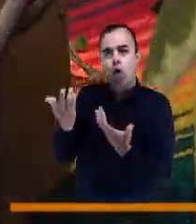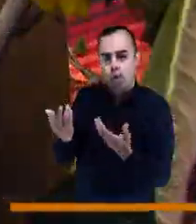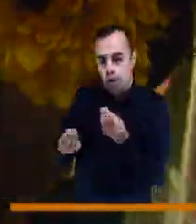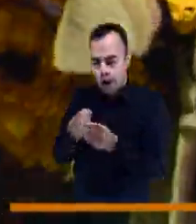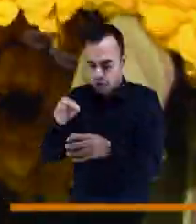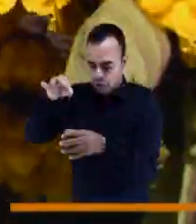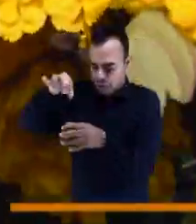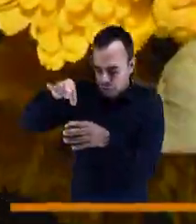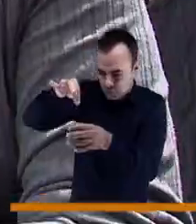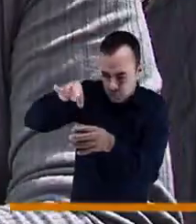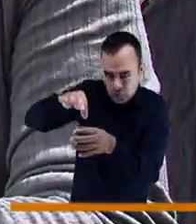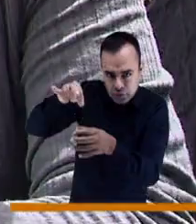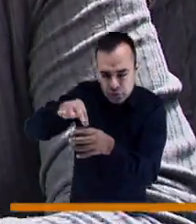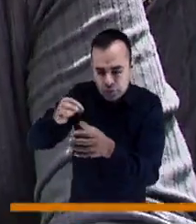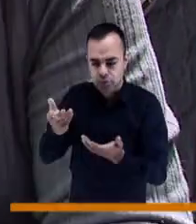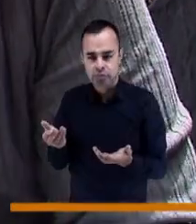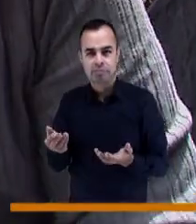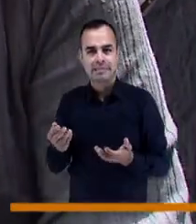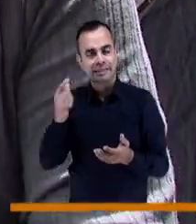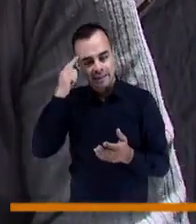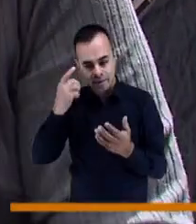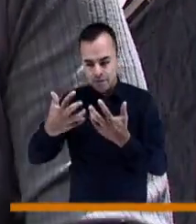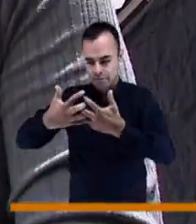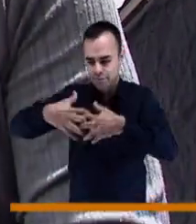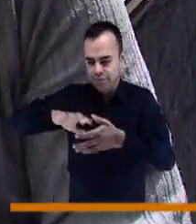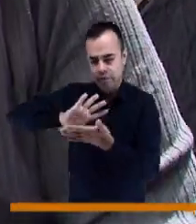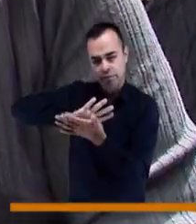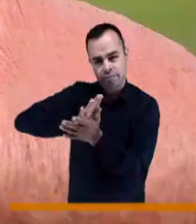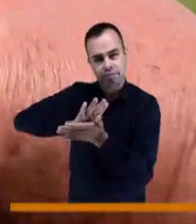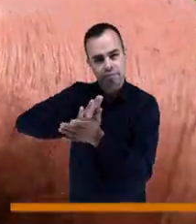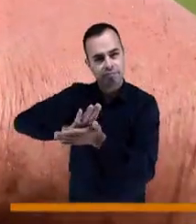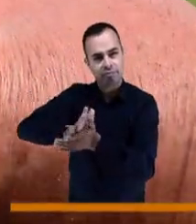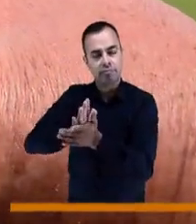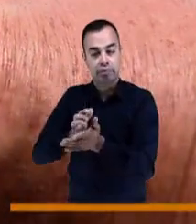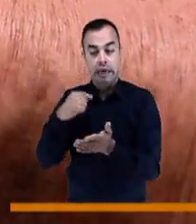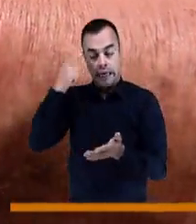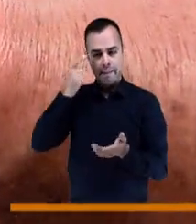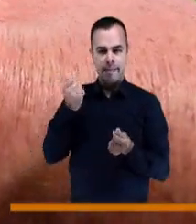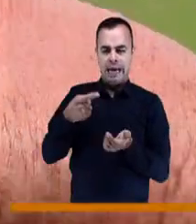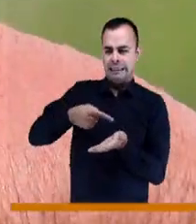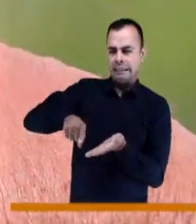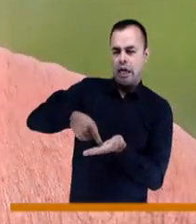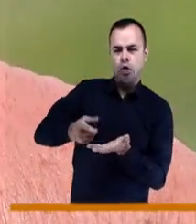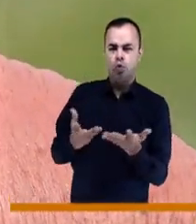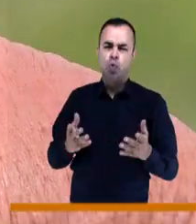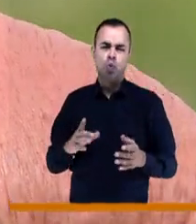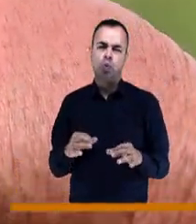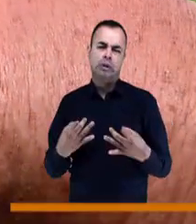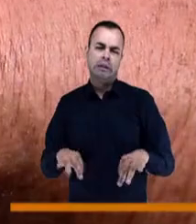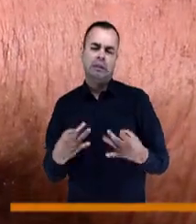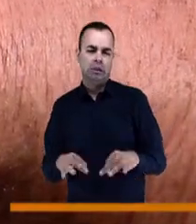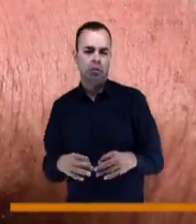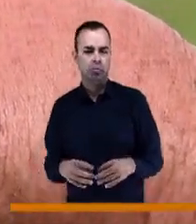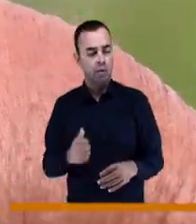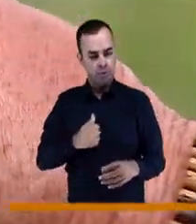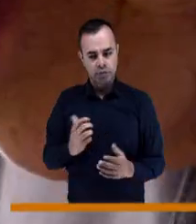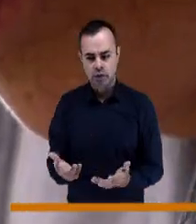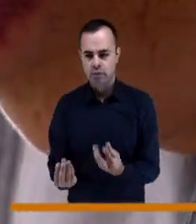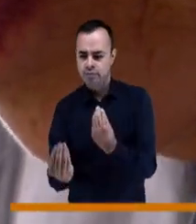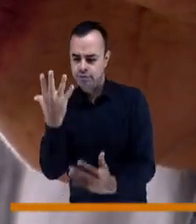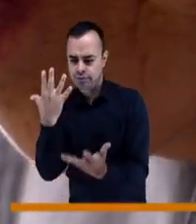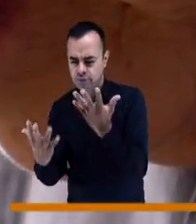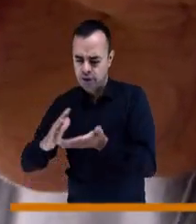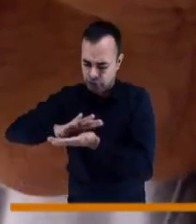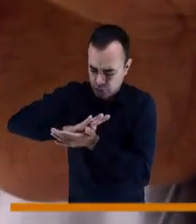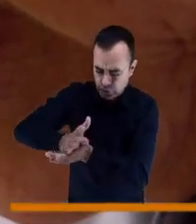no requieran que no nos llevaran mucho gasto que era que nosotras mismas los podíamos hacer las molemos las trituramos